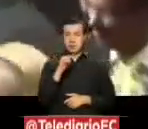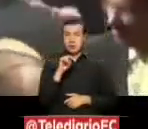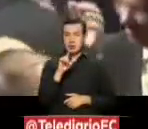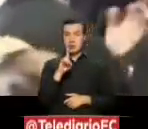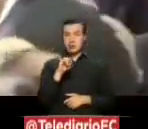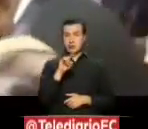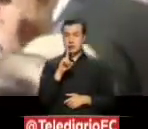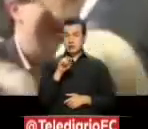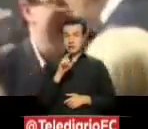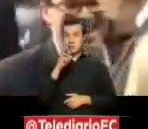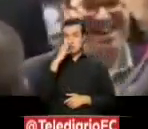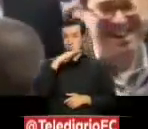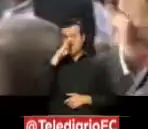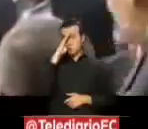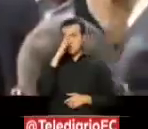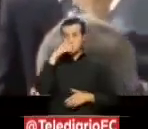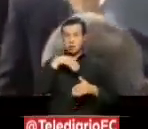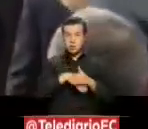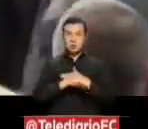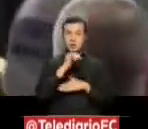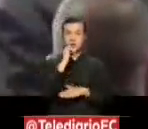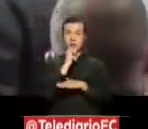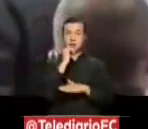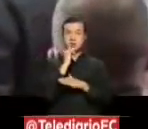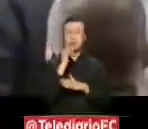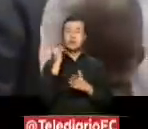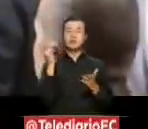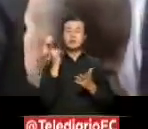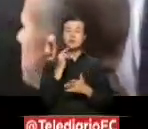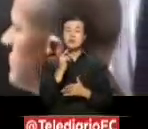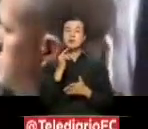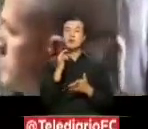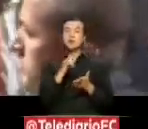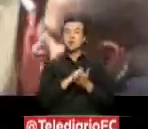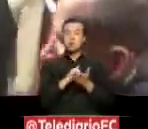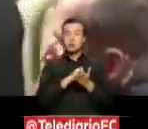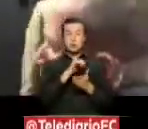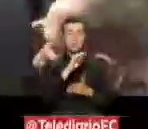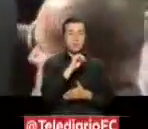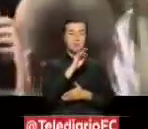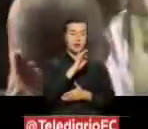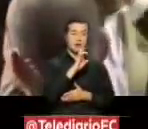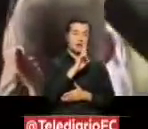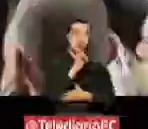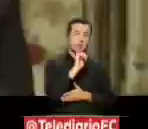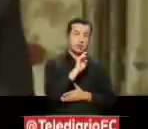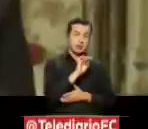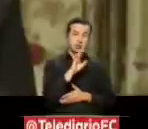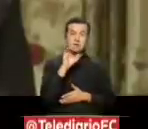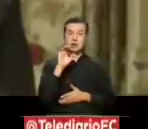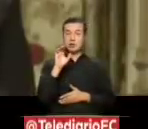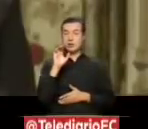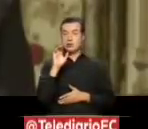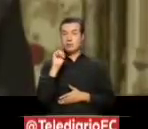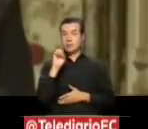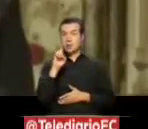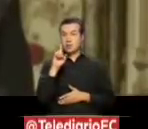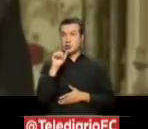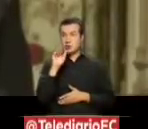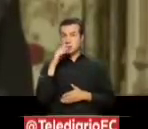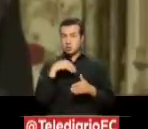Cuba visitaron la emblemática iglesia de Harlem en Nueva York, donde Martin Luther King y Nelson Mandela dieron sus discursos. Volver a